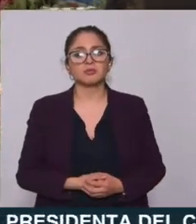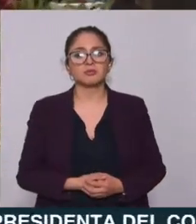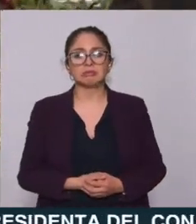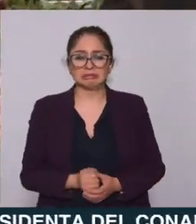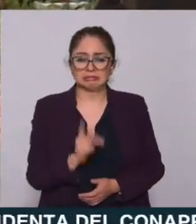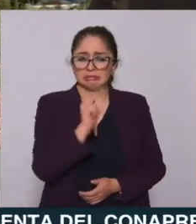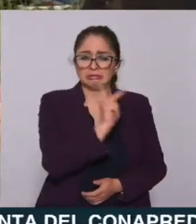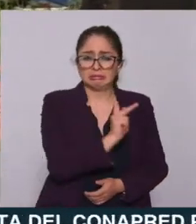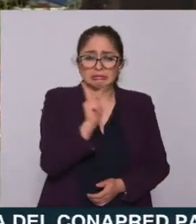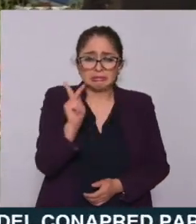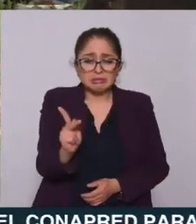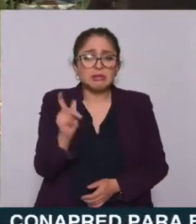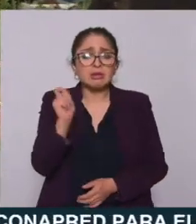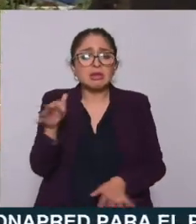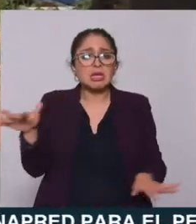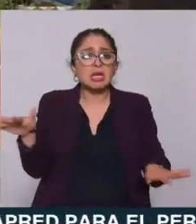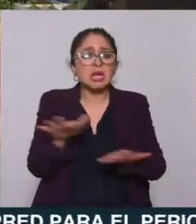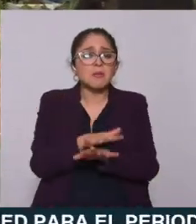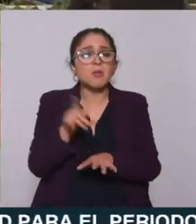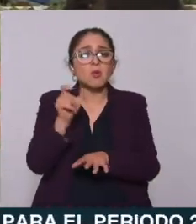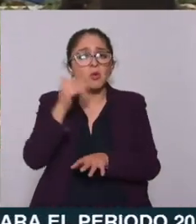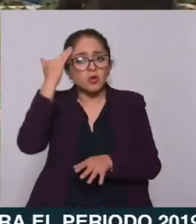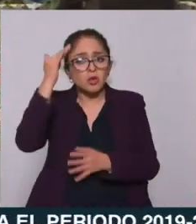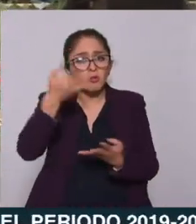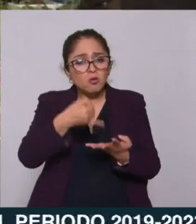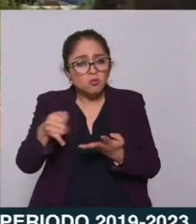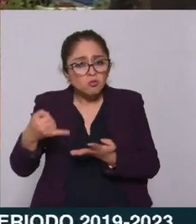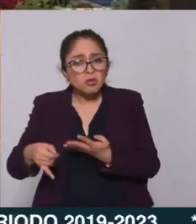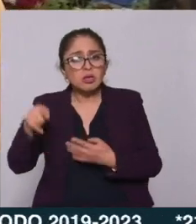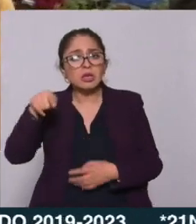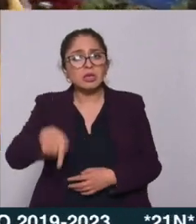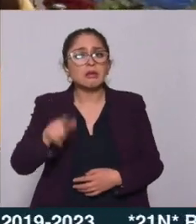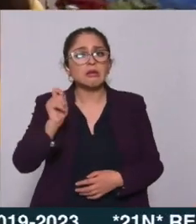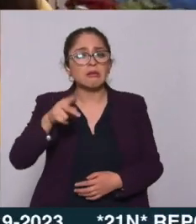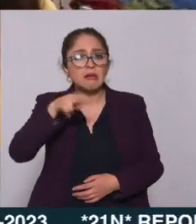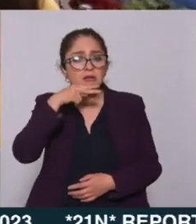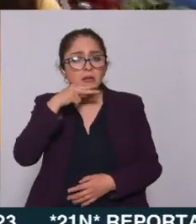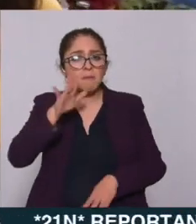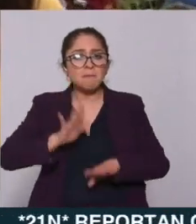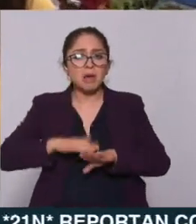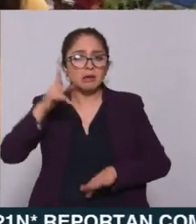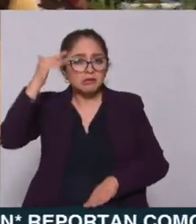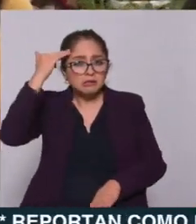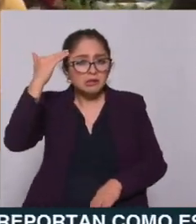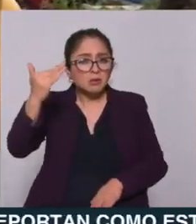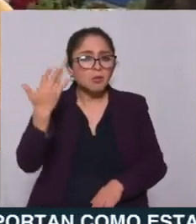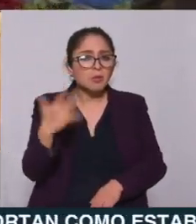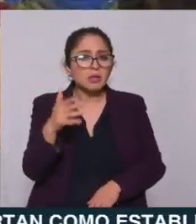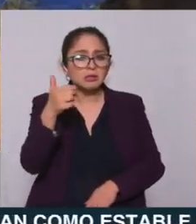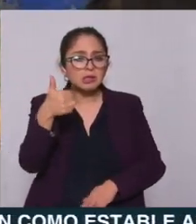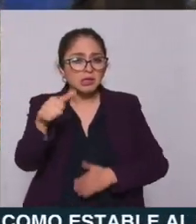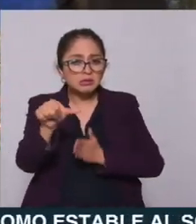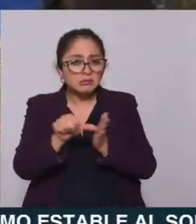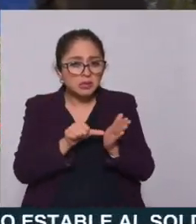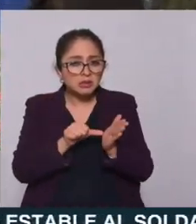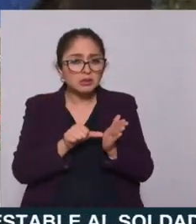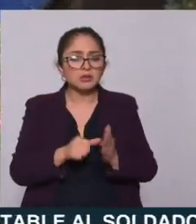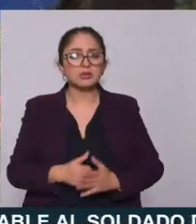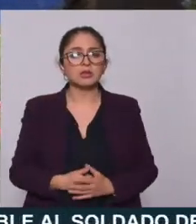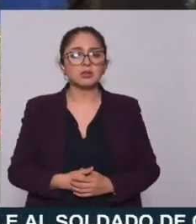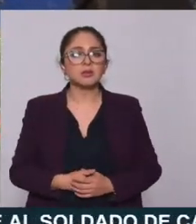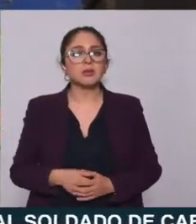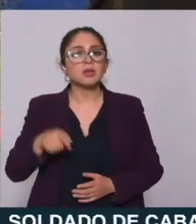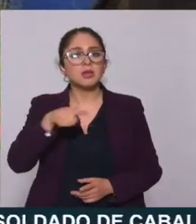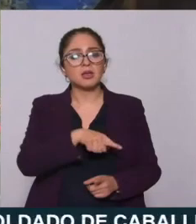similar, lo que cambia es el tiempo de cultivo. La Nochebuena lleva un proceso más largo, aproximadamente son 6 meses. 6 meses,